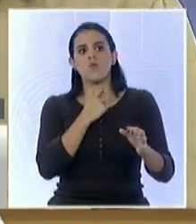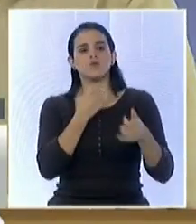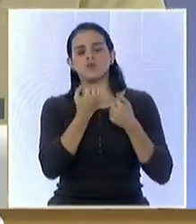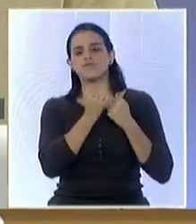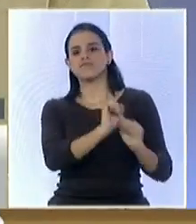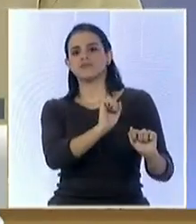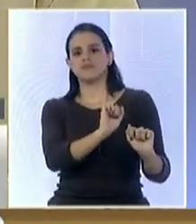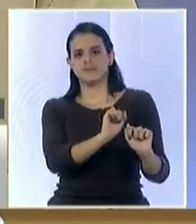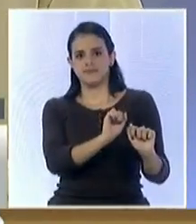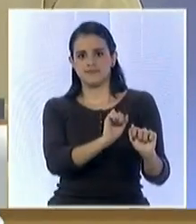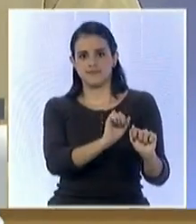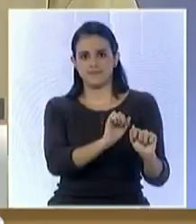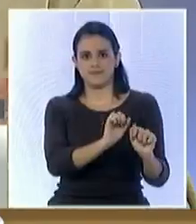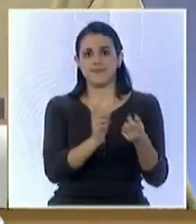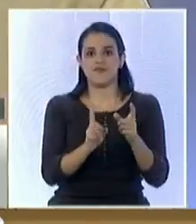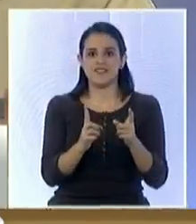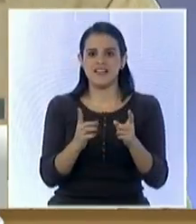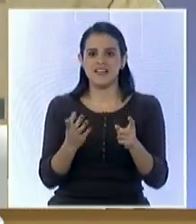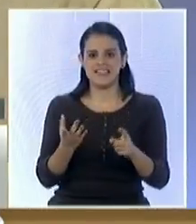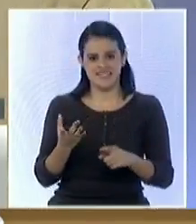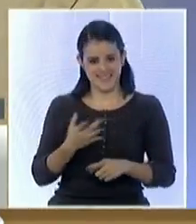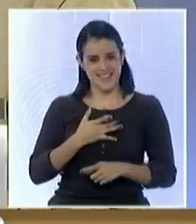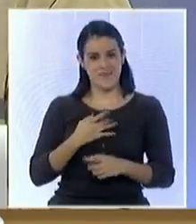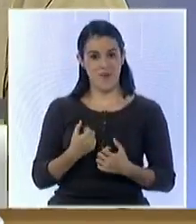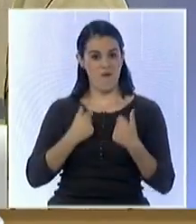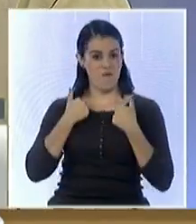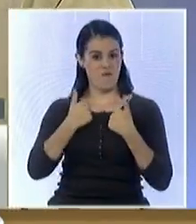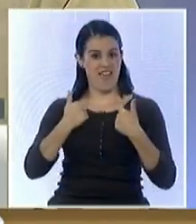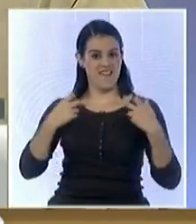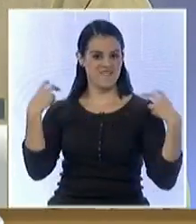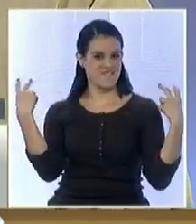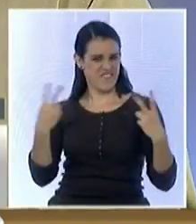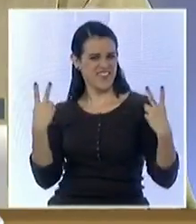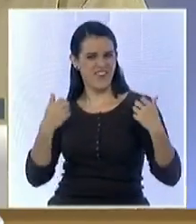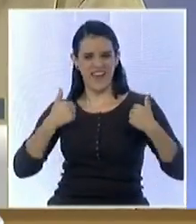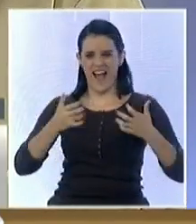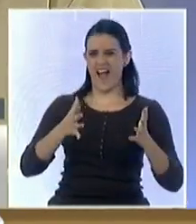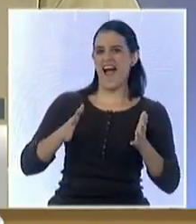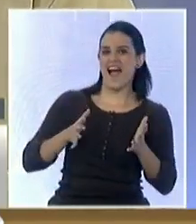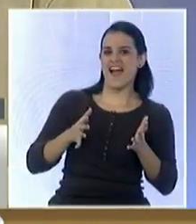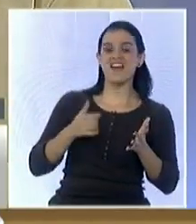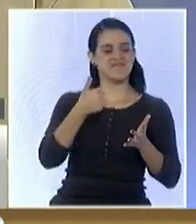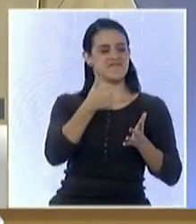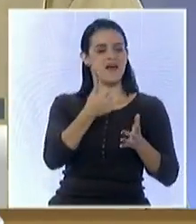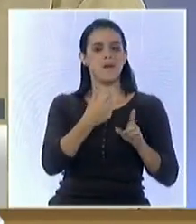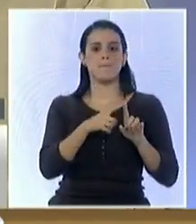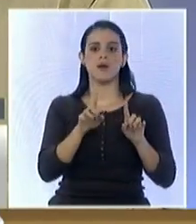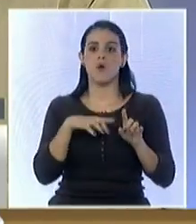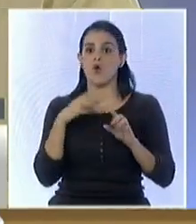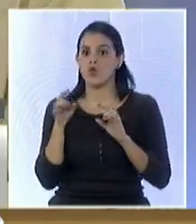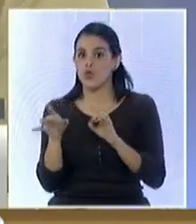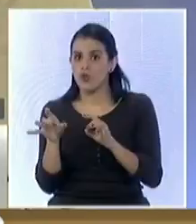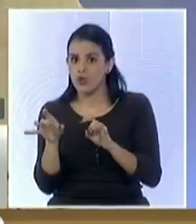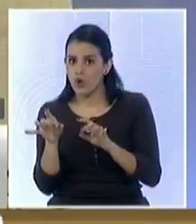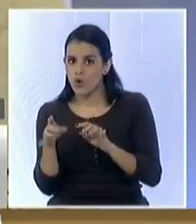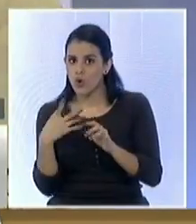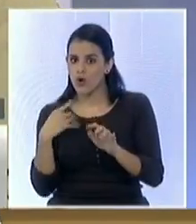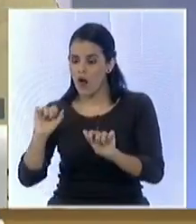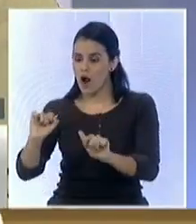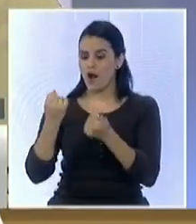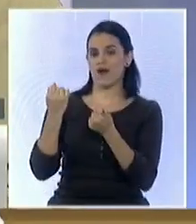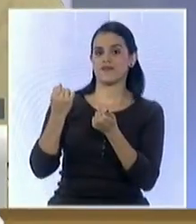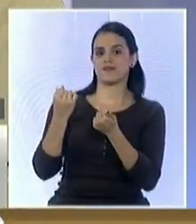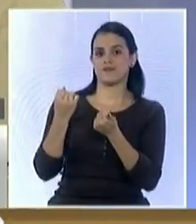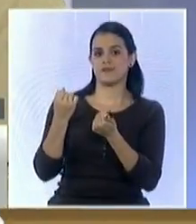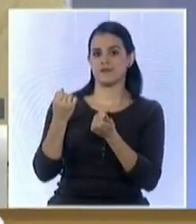agradables. Claro, cuando la sensación es victoria, bravo, ahí todo el mundo quiere sentirla, pero cuando es dolor, cuando es rechazo, por